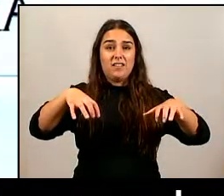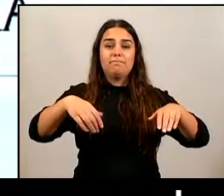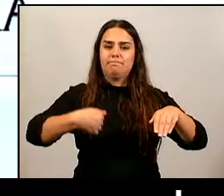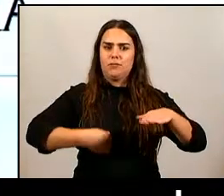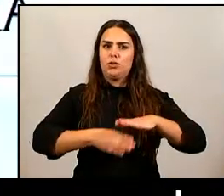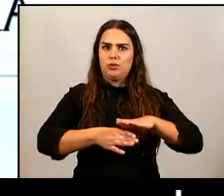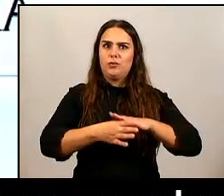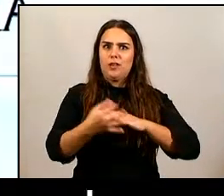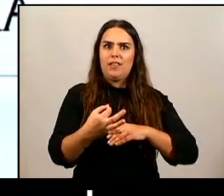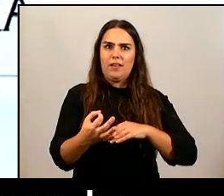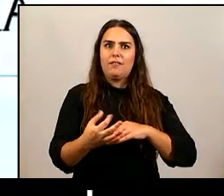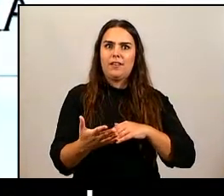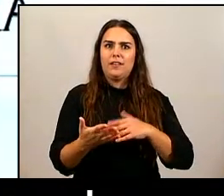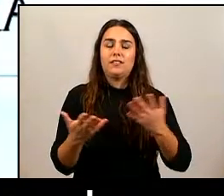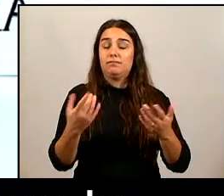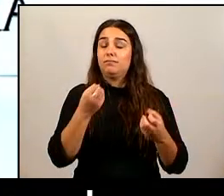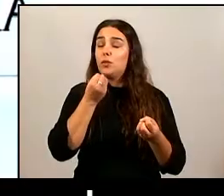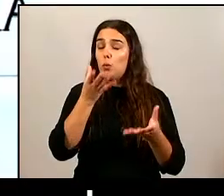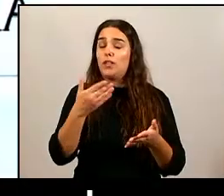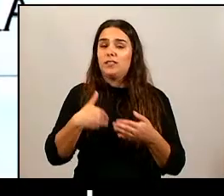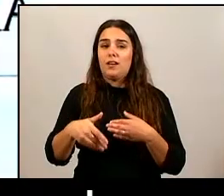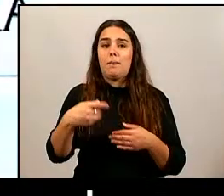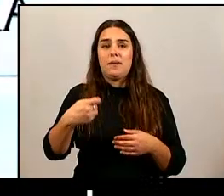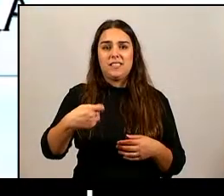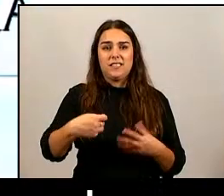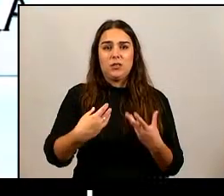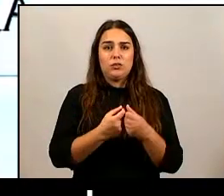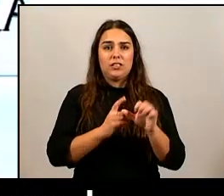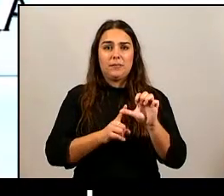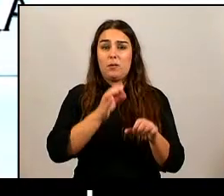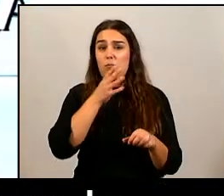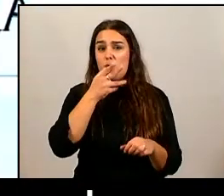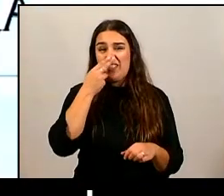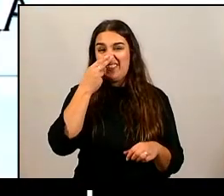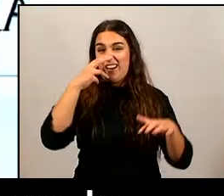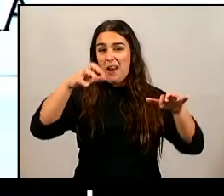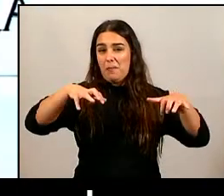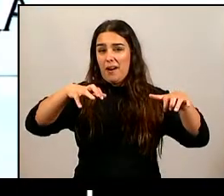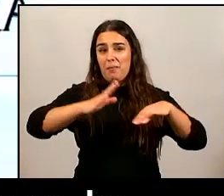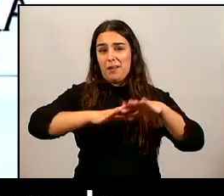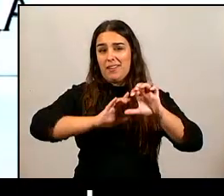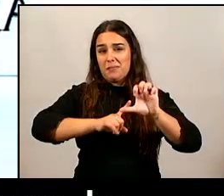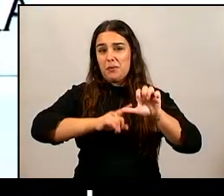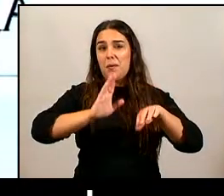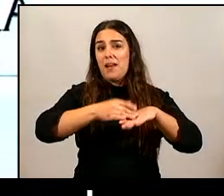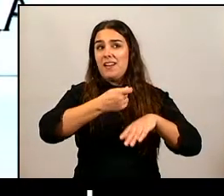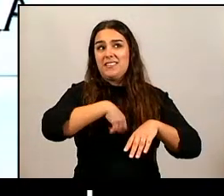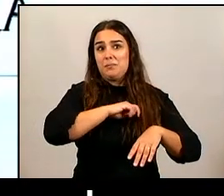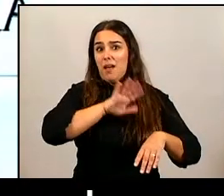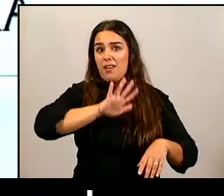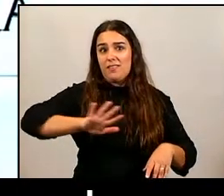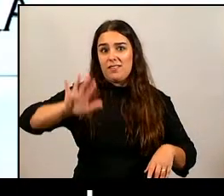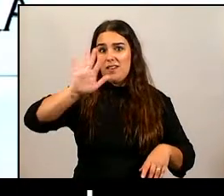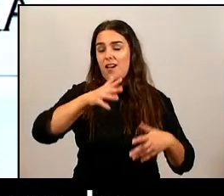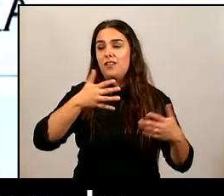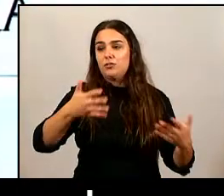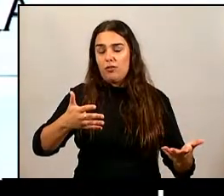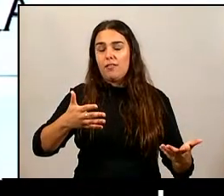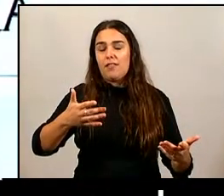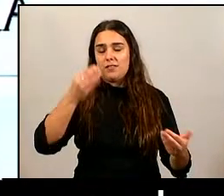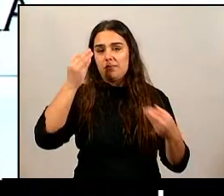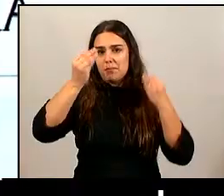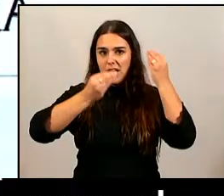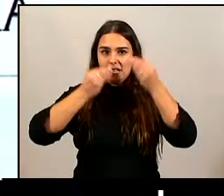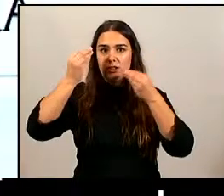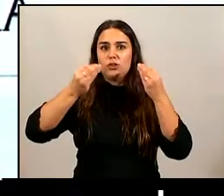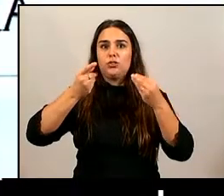seguir y lo lidera la presidenta de la Junta de Extremadura por el interés que tiene Almaraz para Extremadura y para España. Entendemos y